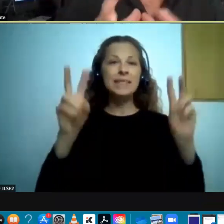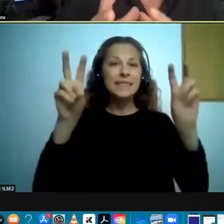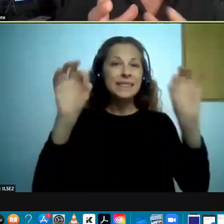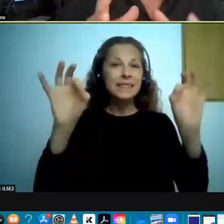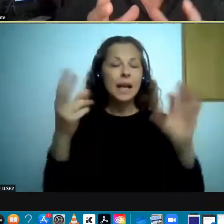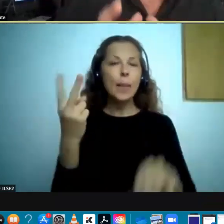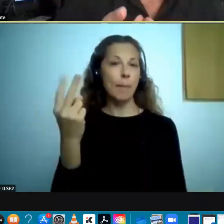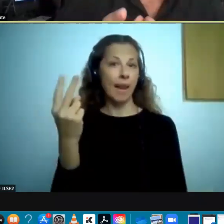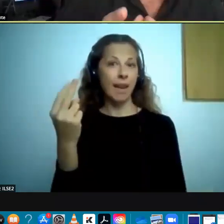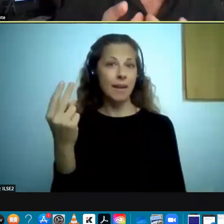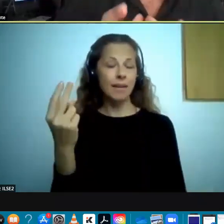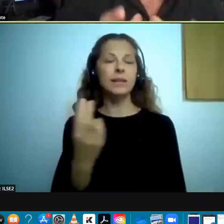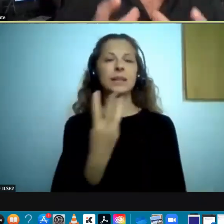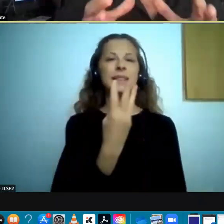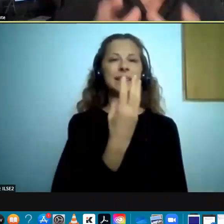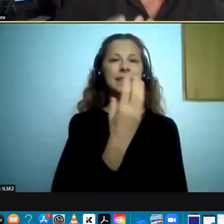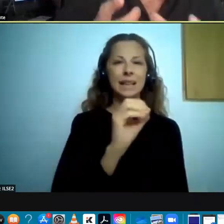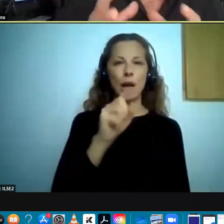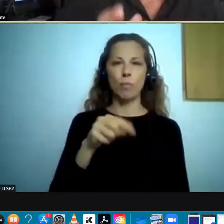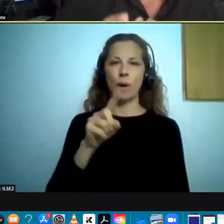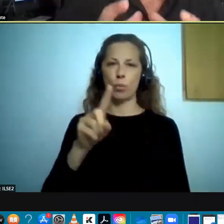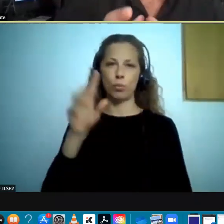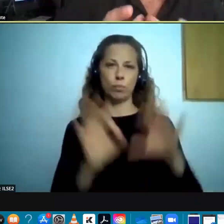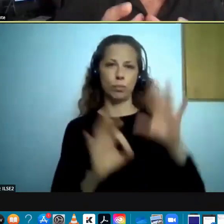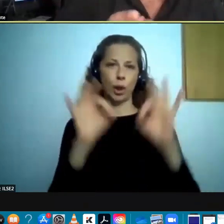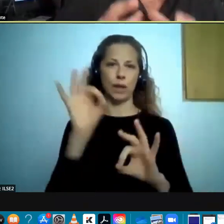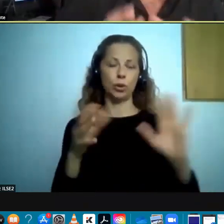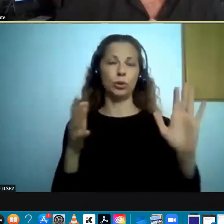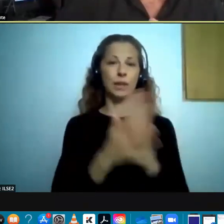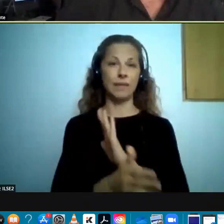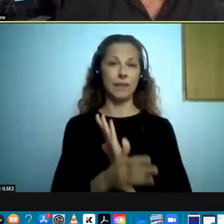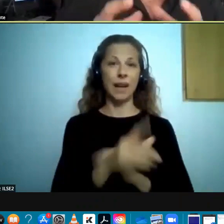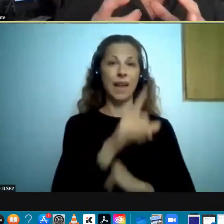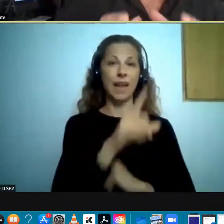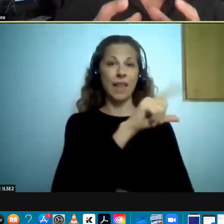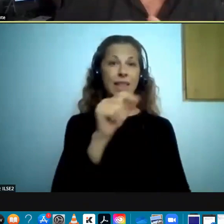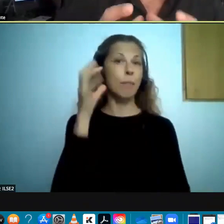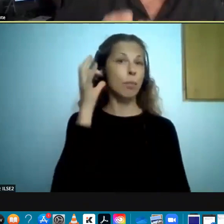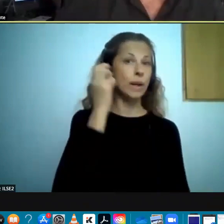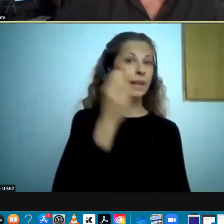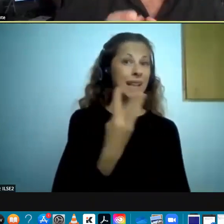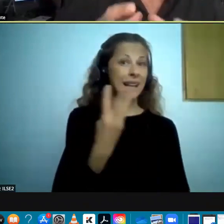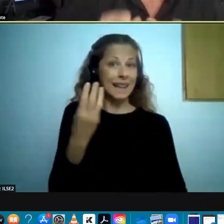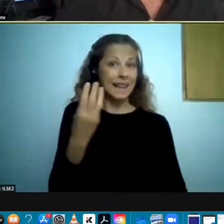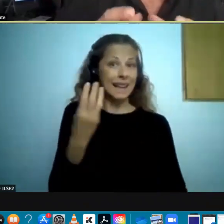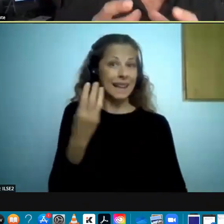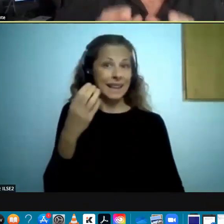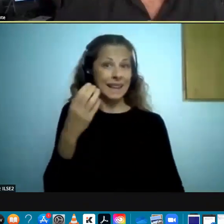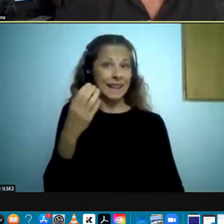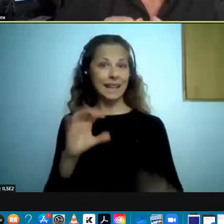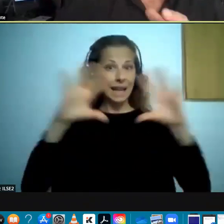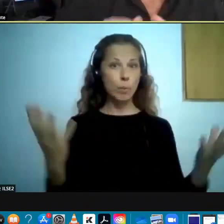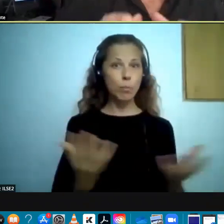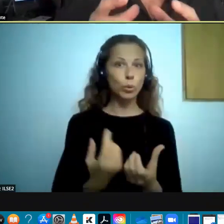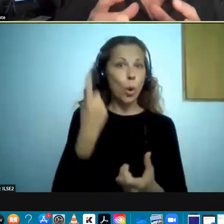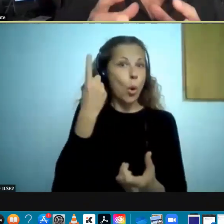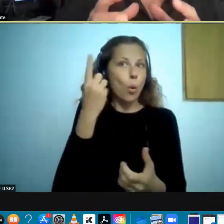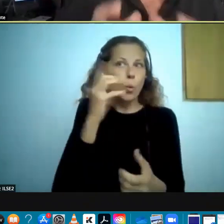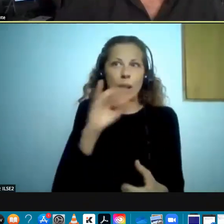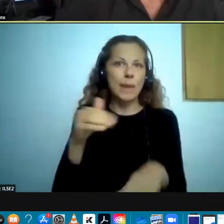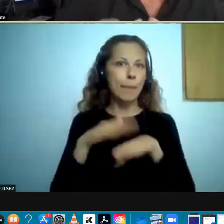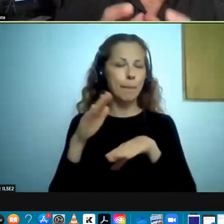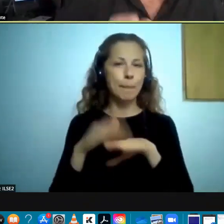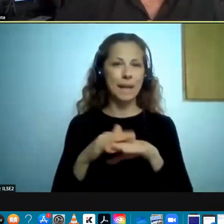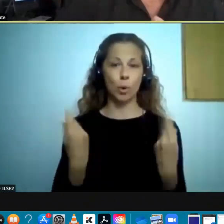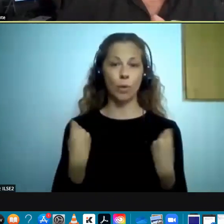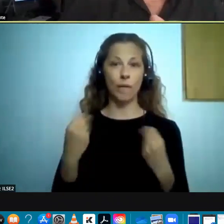del 30,1%. Es decir, 30 de cada 100 mujeres en el planeta en algún momento de su vida sufrirán violencia por parte de